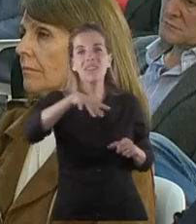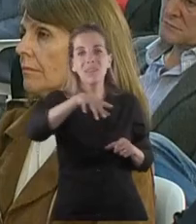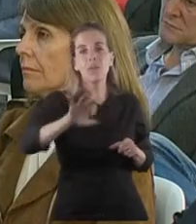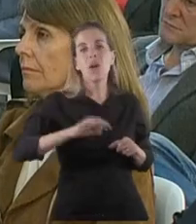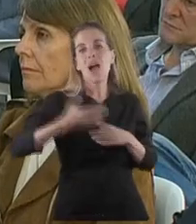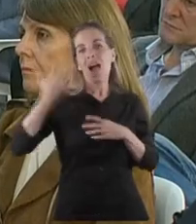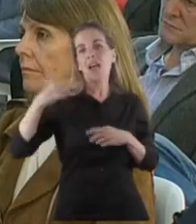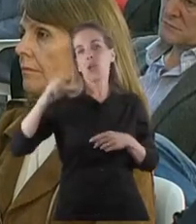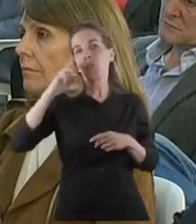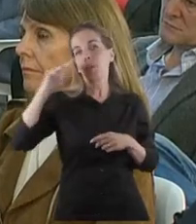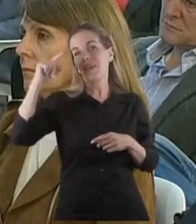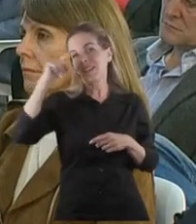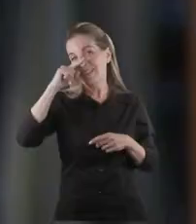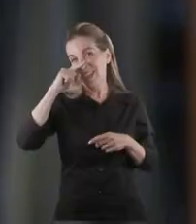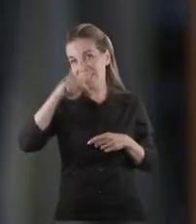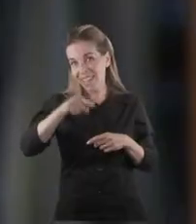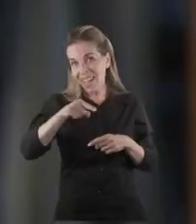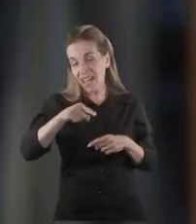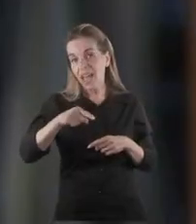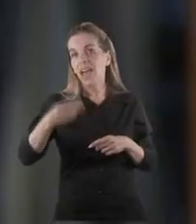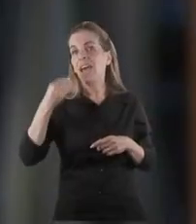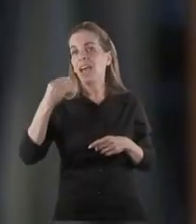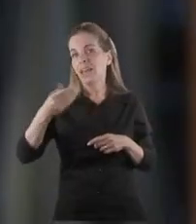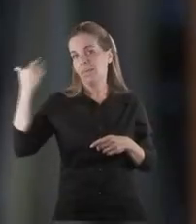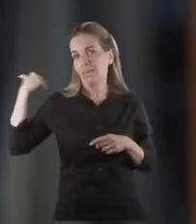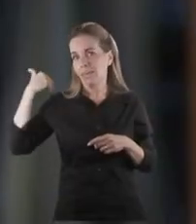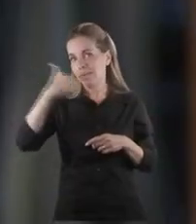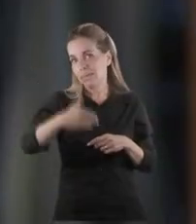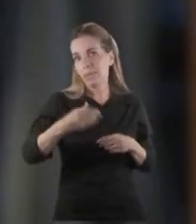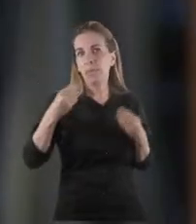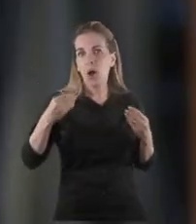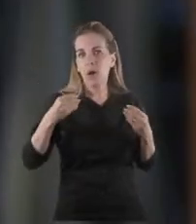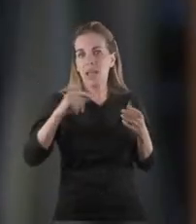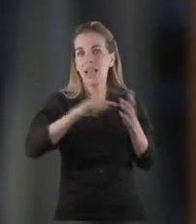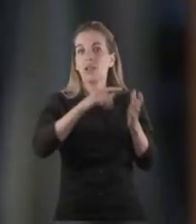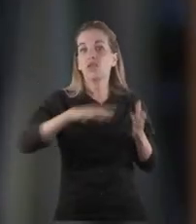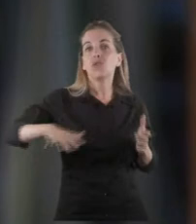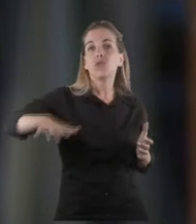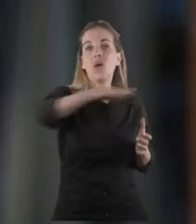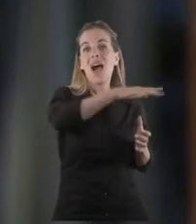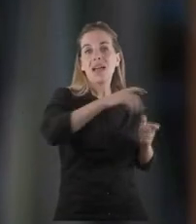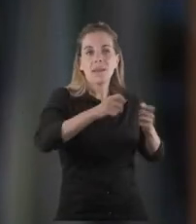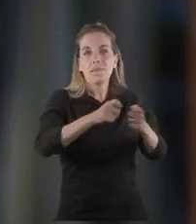dado el vertiginoso crecimiento que tiene no solamente Las Parejas, sino toda la región,